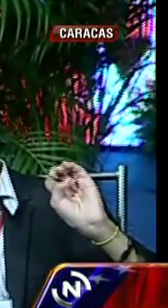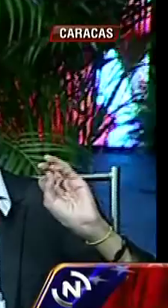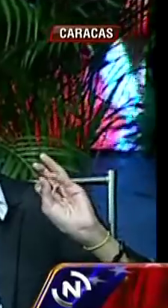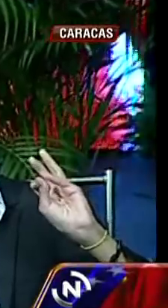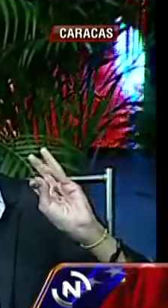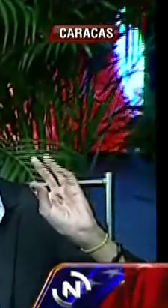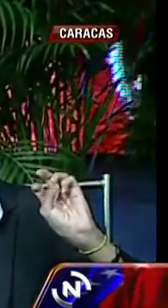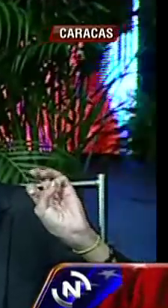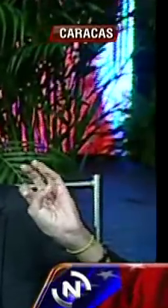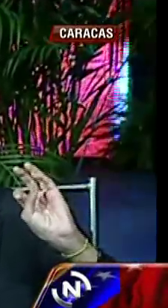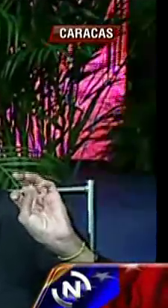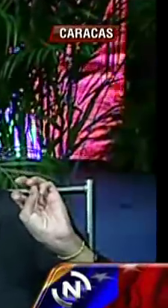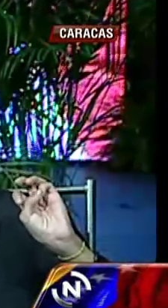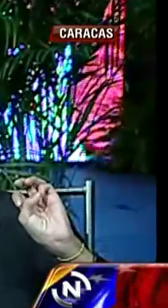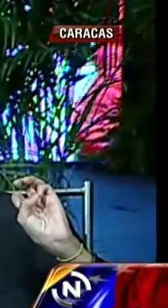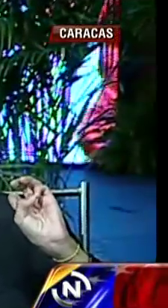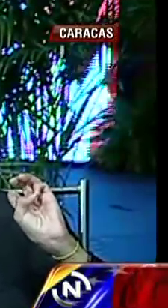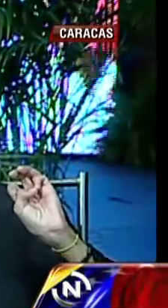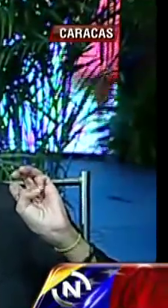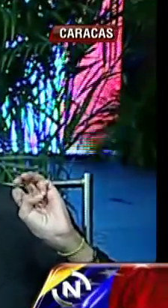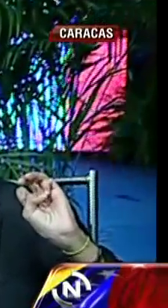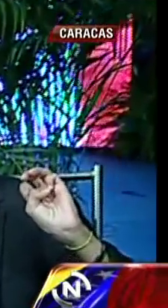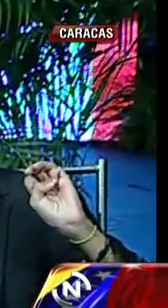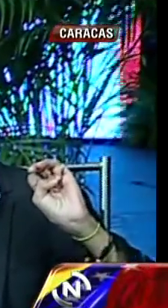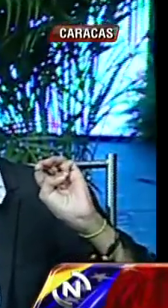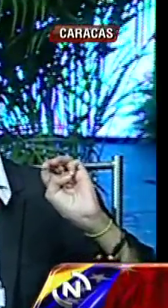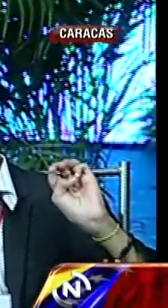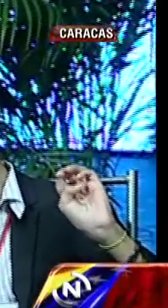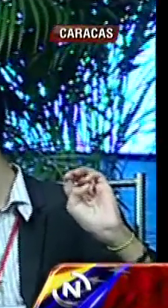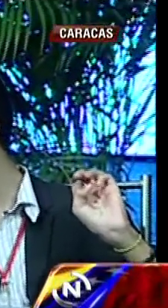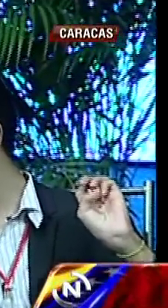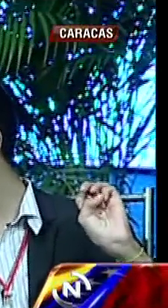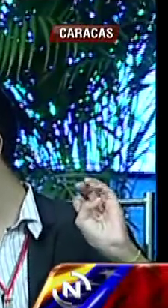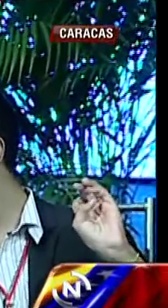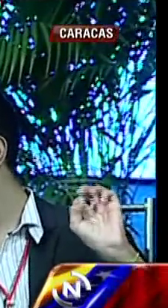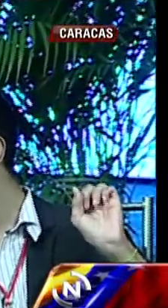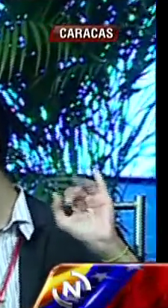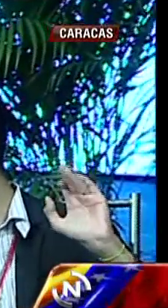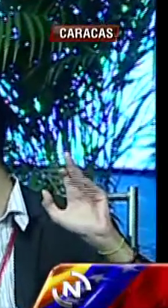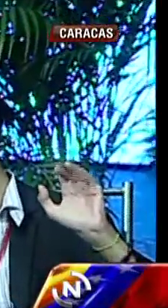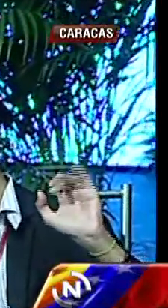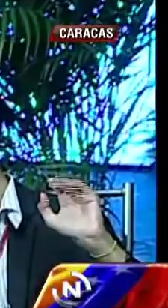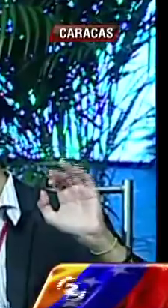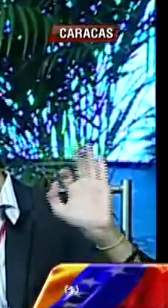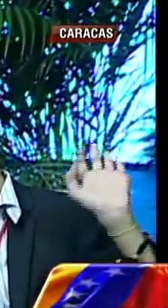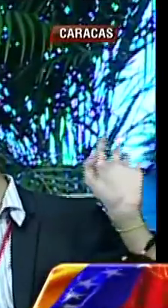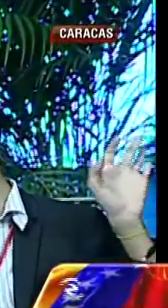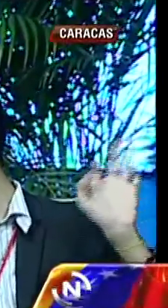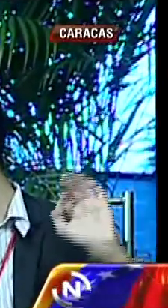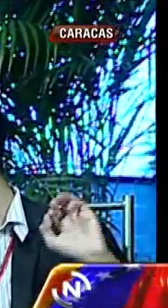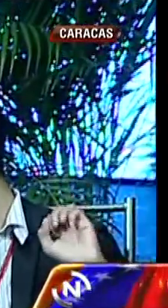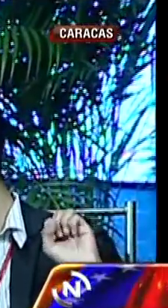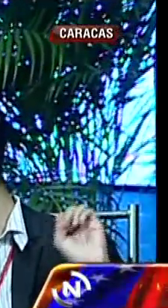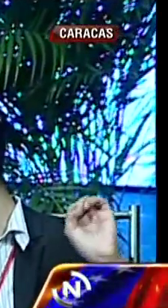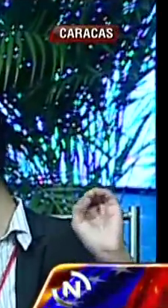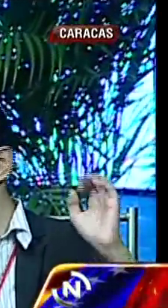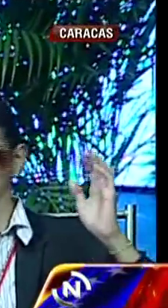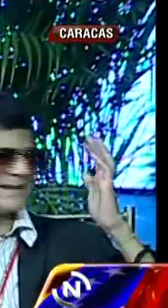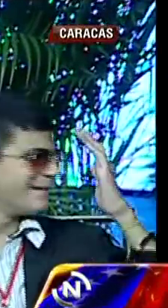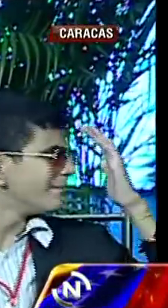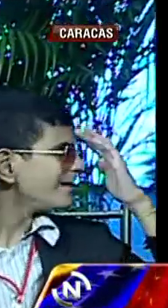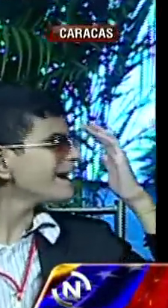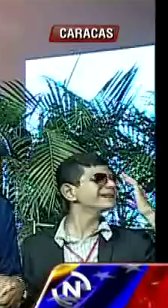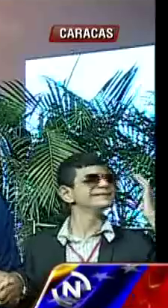contexto de la misión En Amor Mayor, 300.000 en total, que se adicionan a todo el esfuerzo que ha hecho el gobierno nacional